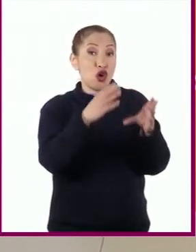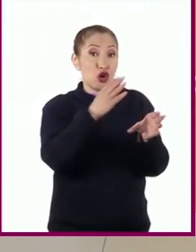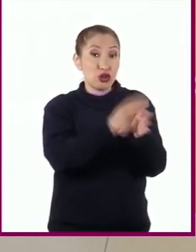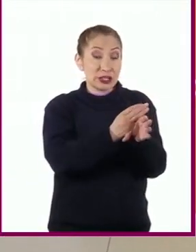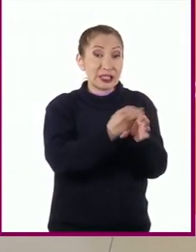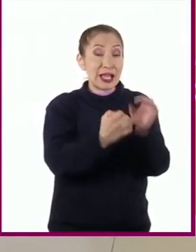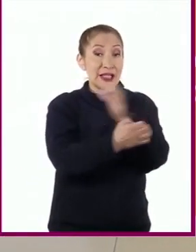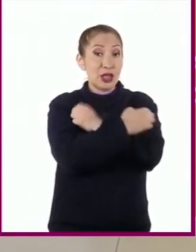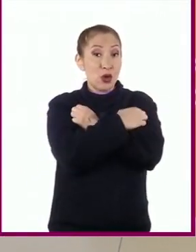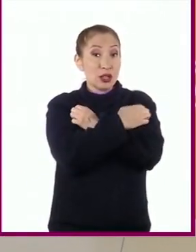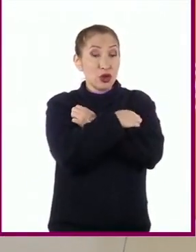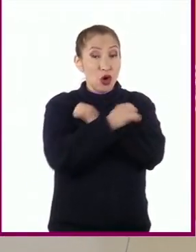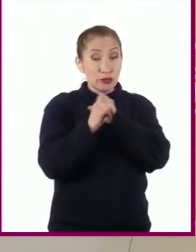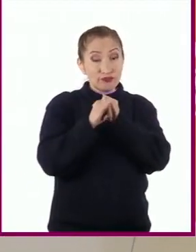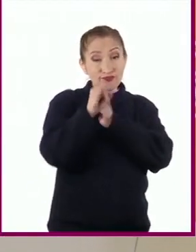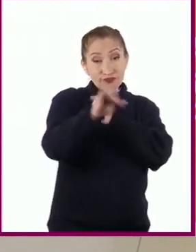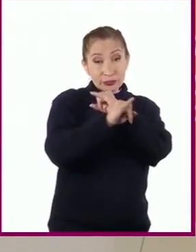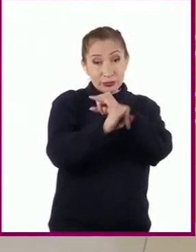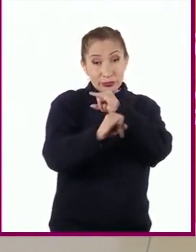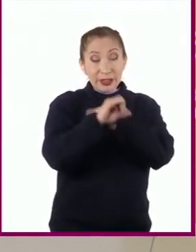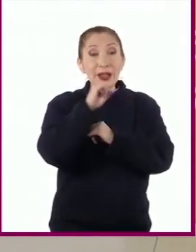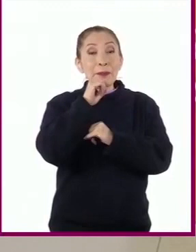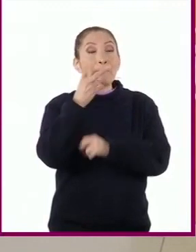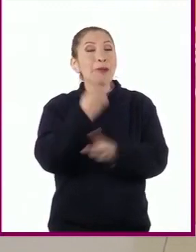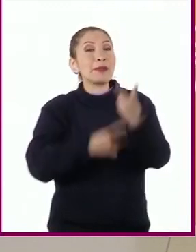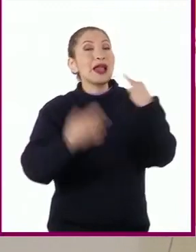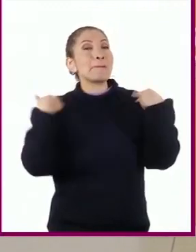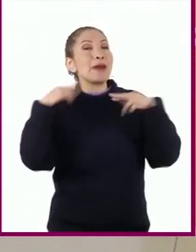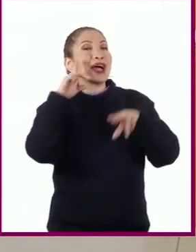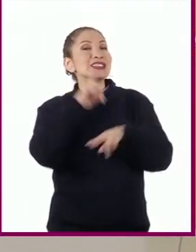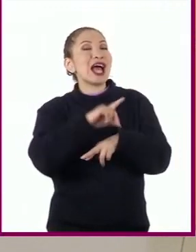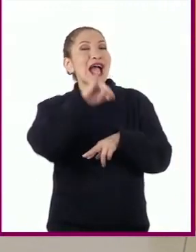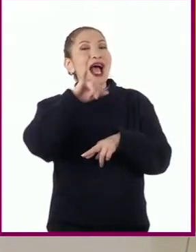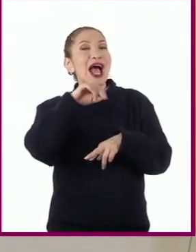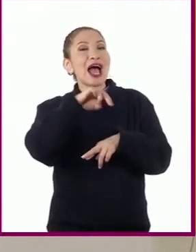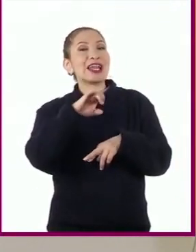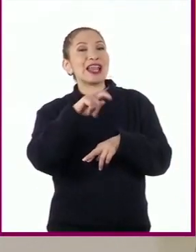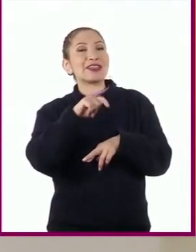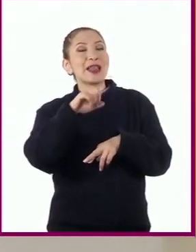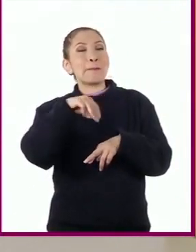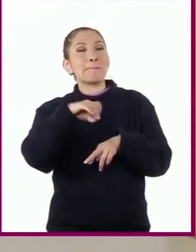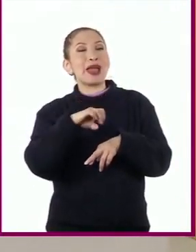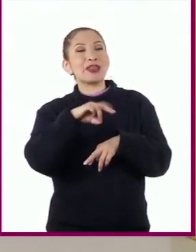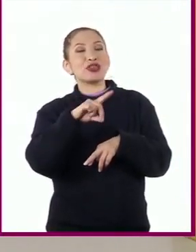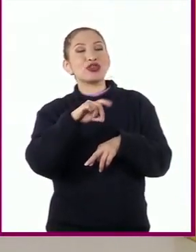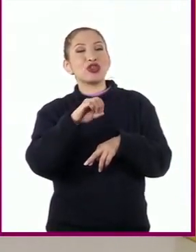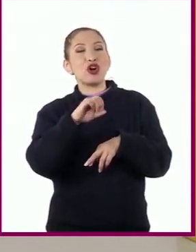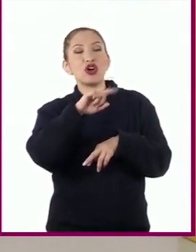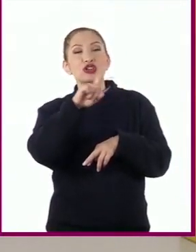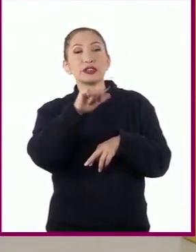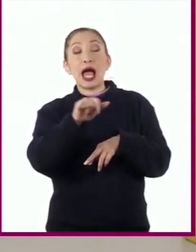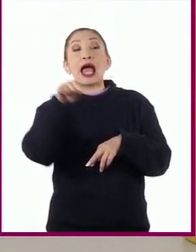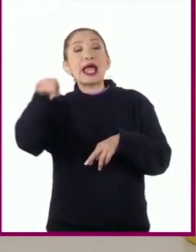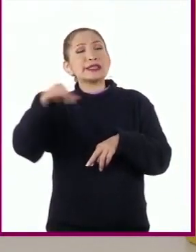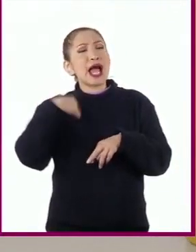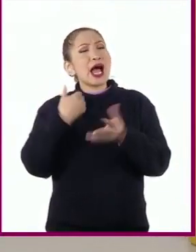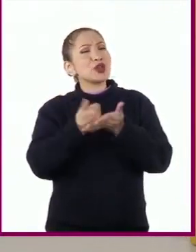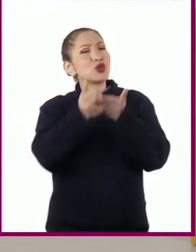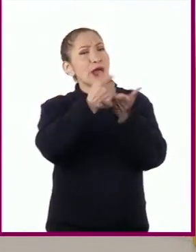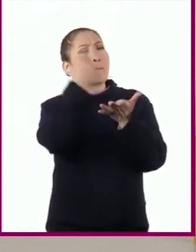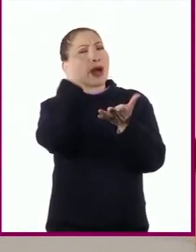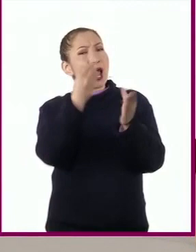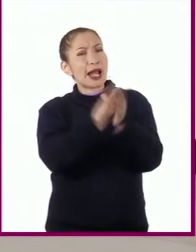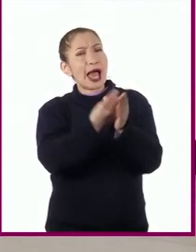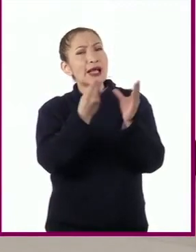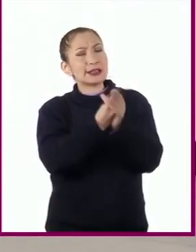a distancia. También damos la bienvenida a la profesora Janet Mendoza Romero, que se encargará de guiarnos en esta